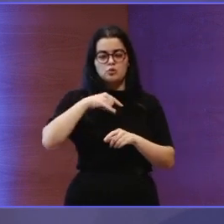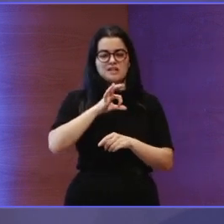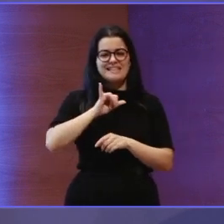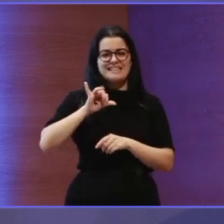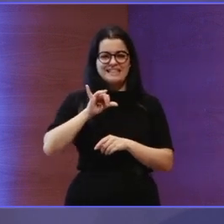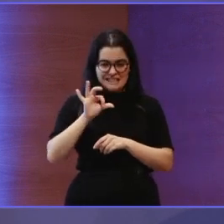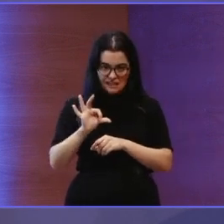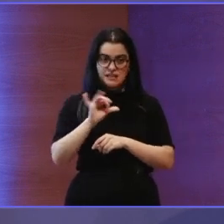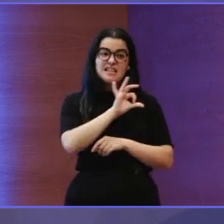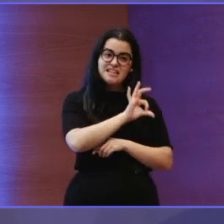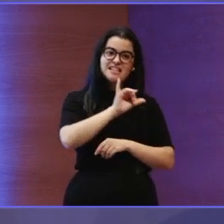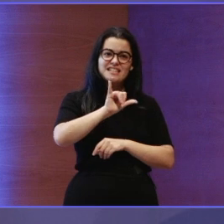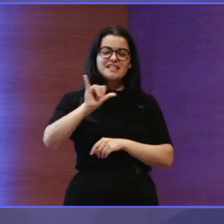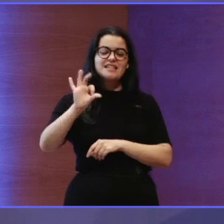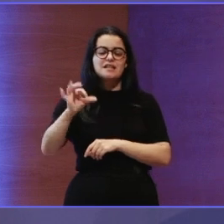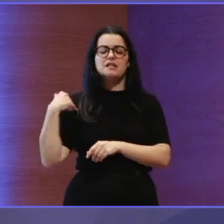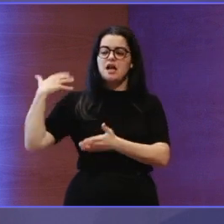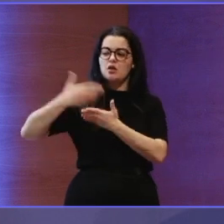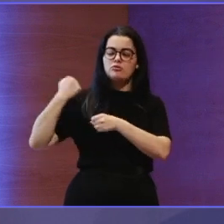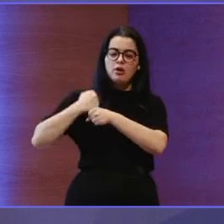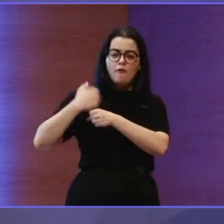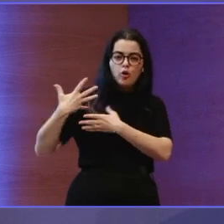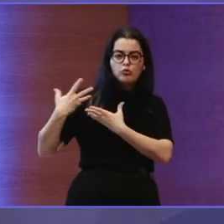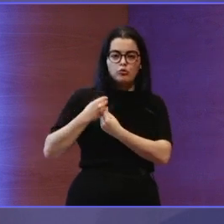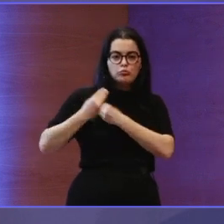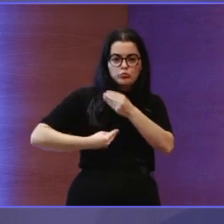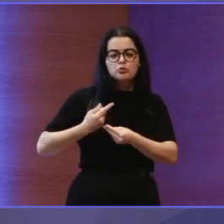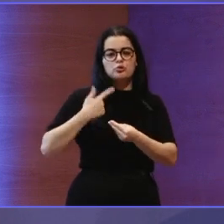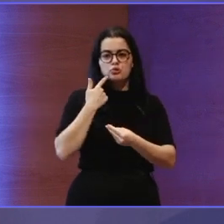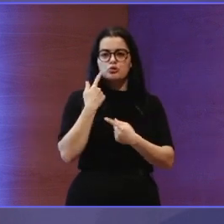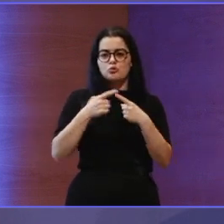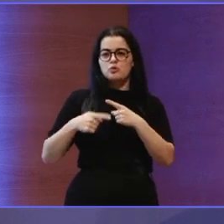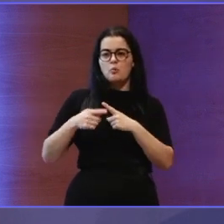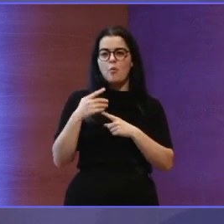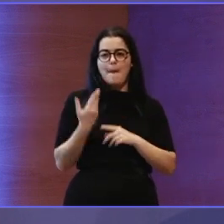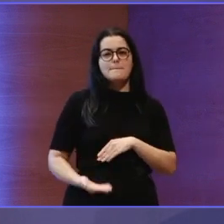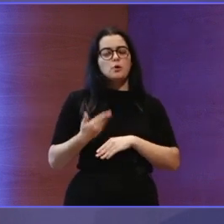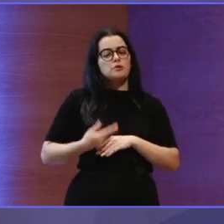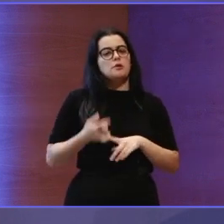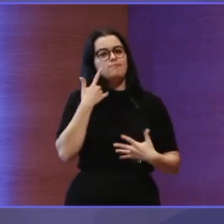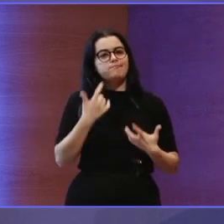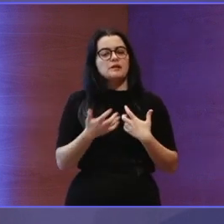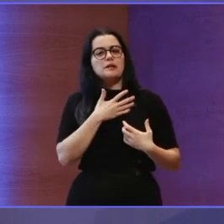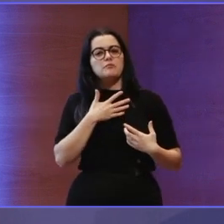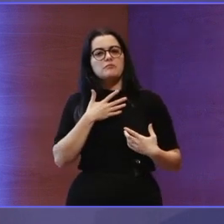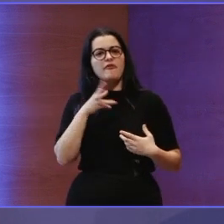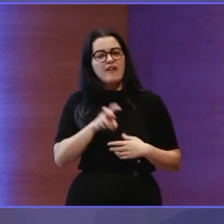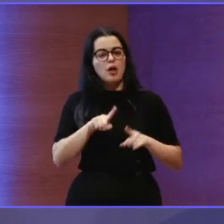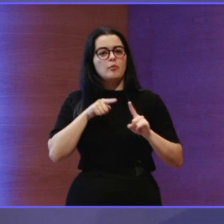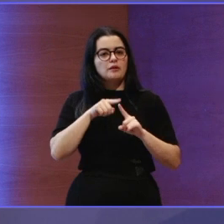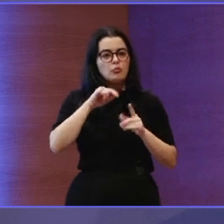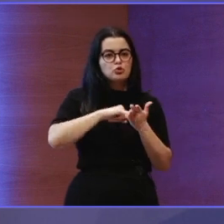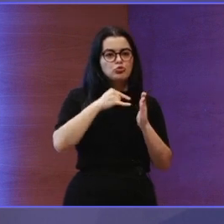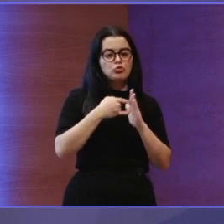sis hemos ido viendo que son importantes que hay que eh de alguna manera resolver adecuadamente